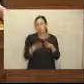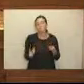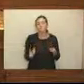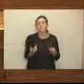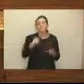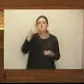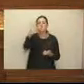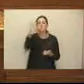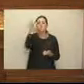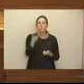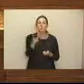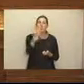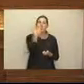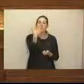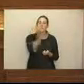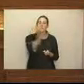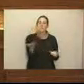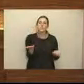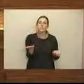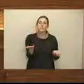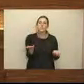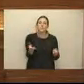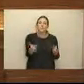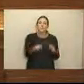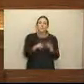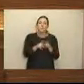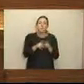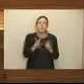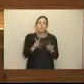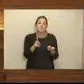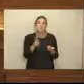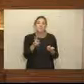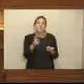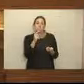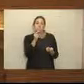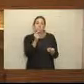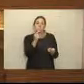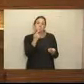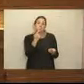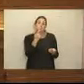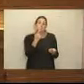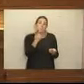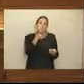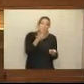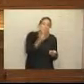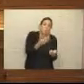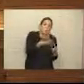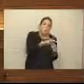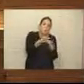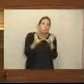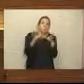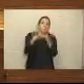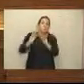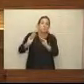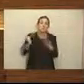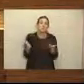usted, sinceramente, me ha hecho una réplica dirigida a su partido, dirigida a los suyos. No,